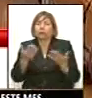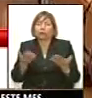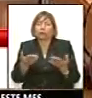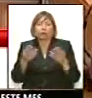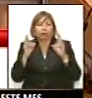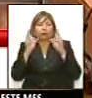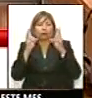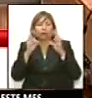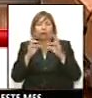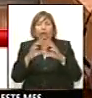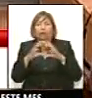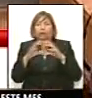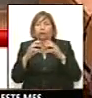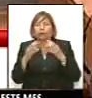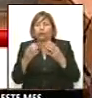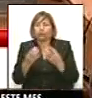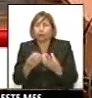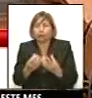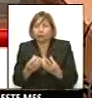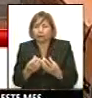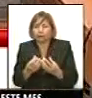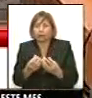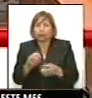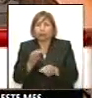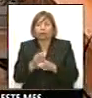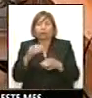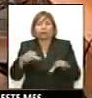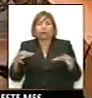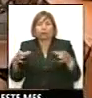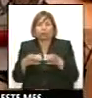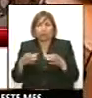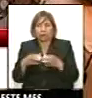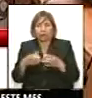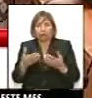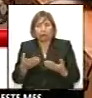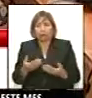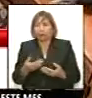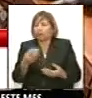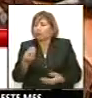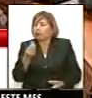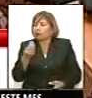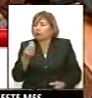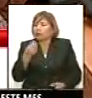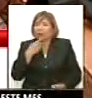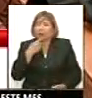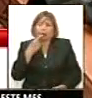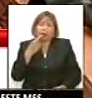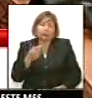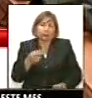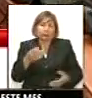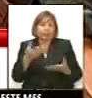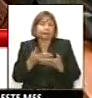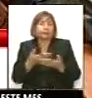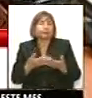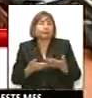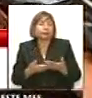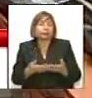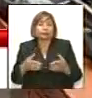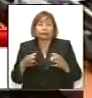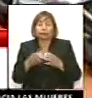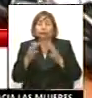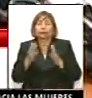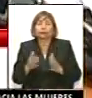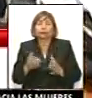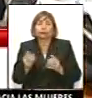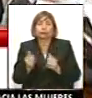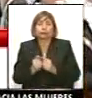verse en el marco de lo que espera la población de este Congreso y lo que espera realmente en el caso del congresista Lezcano,